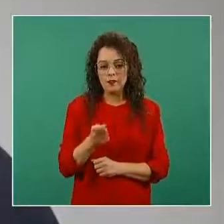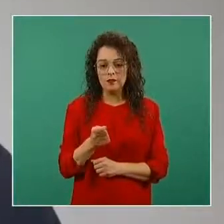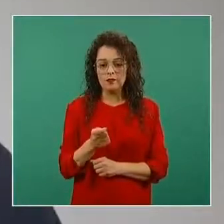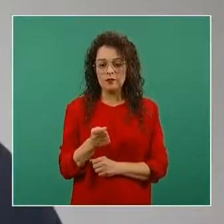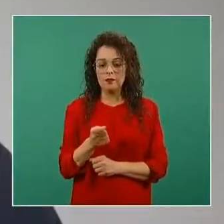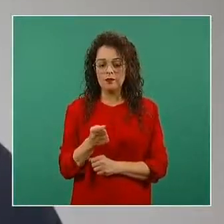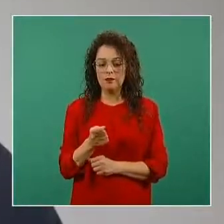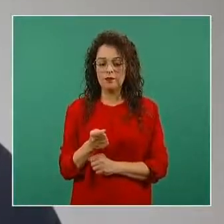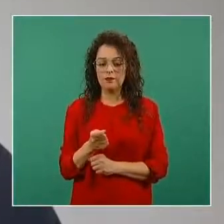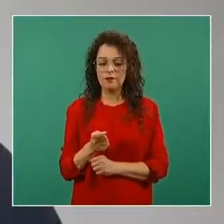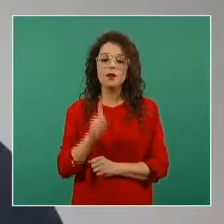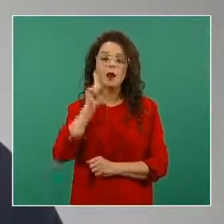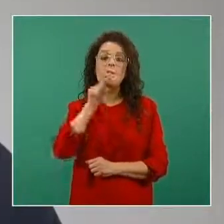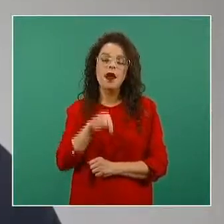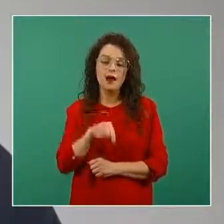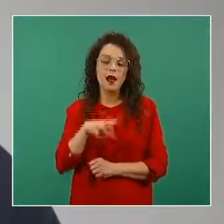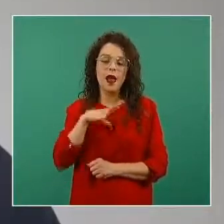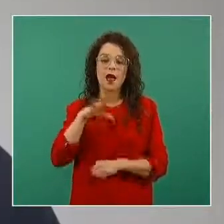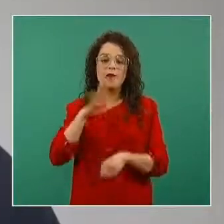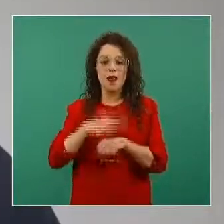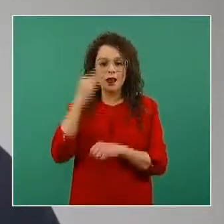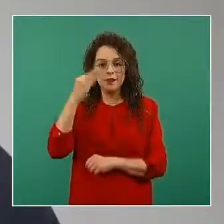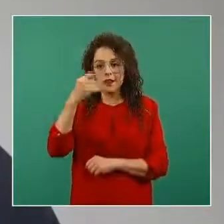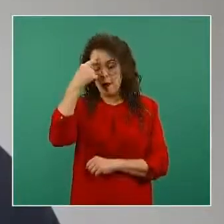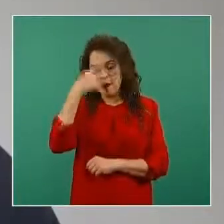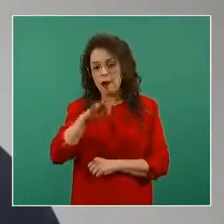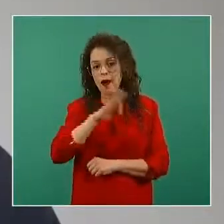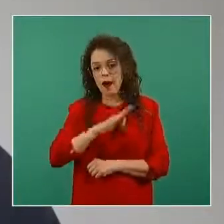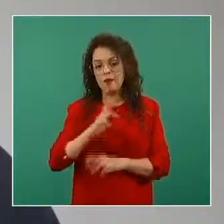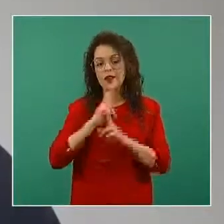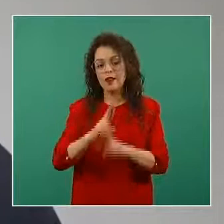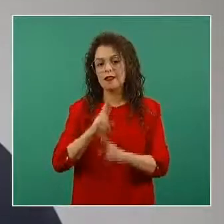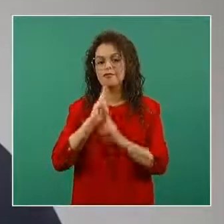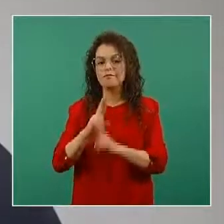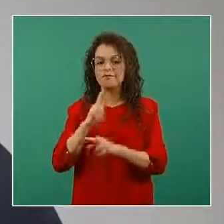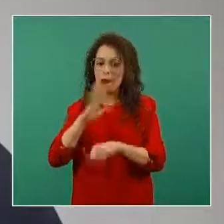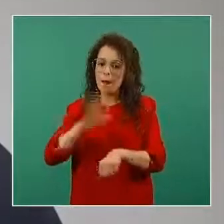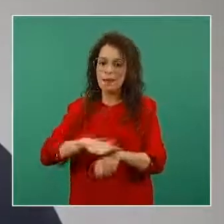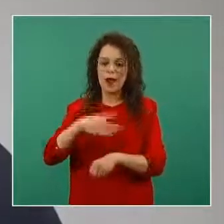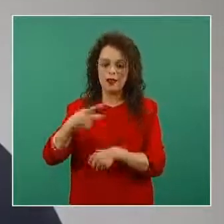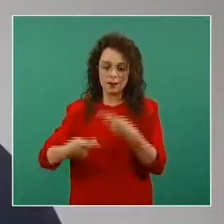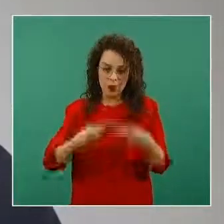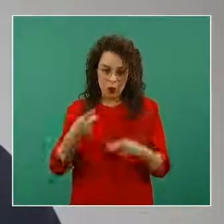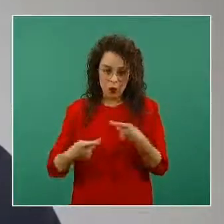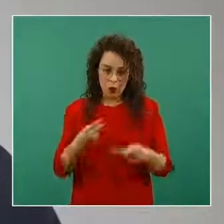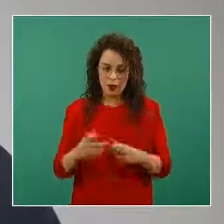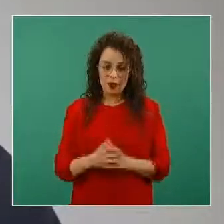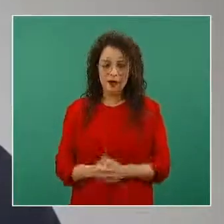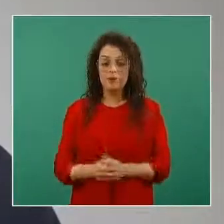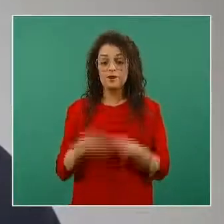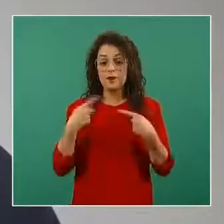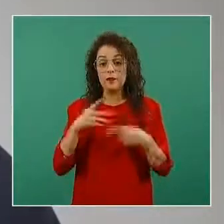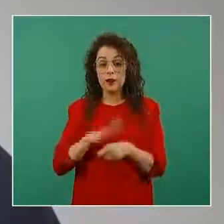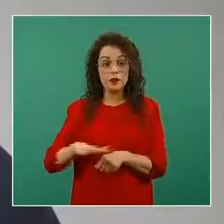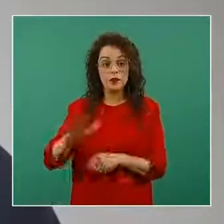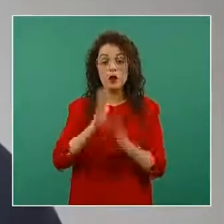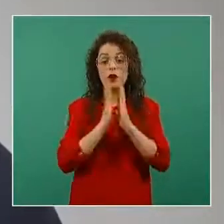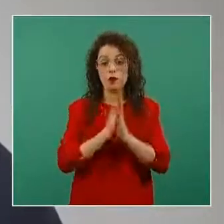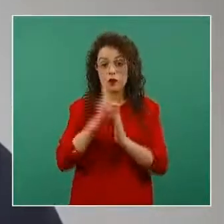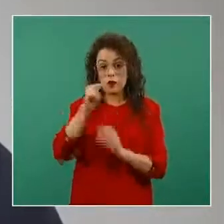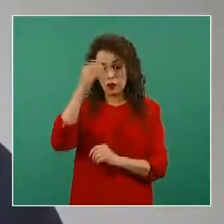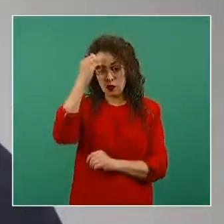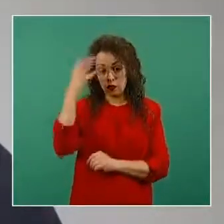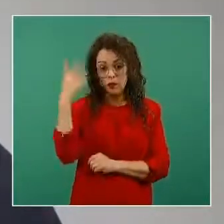podremos tener más tiempo para responder más preguntas. Le recordamos a la población, por favor, sigan